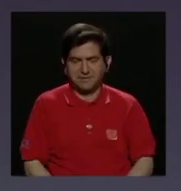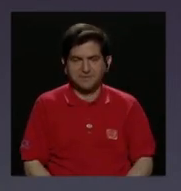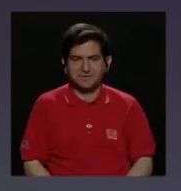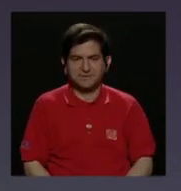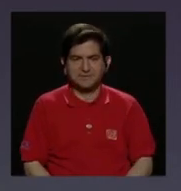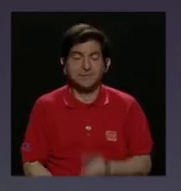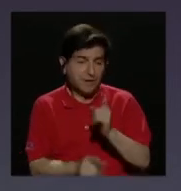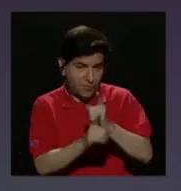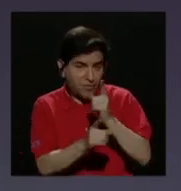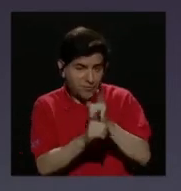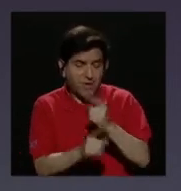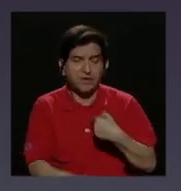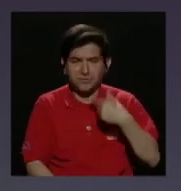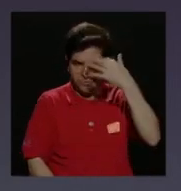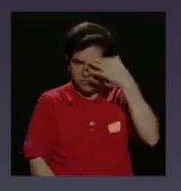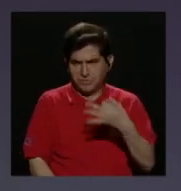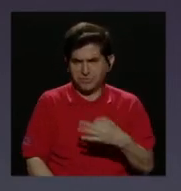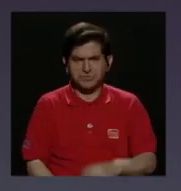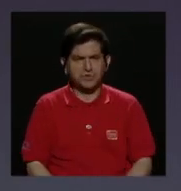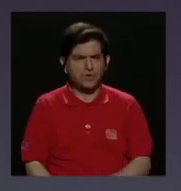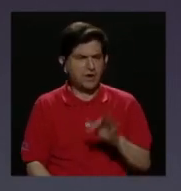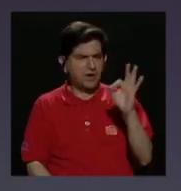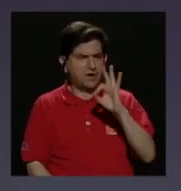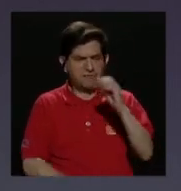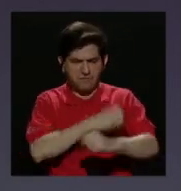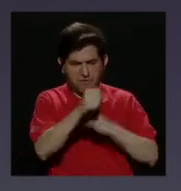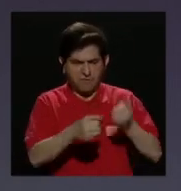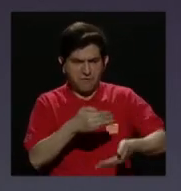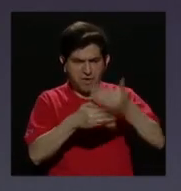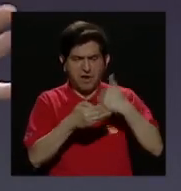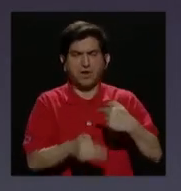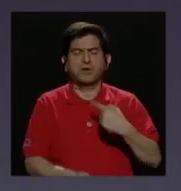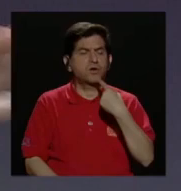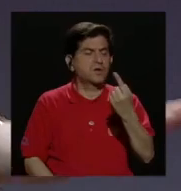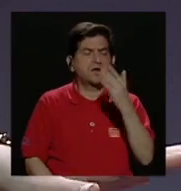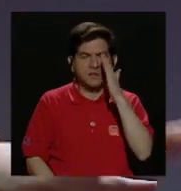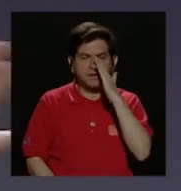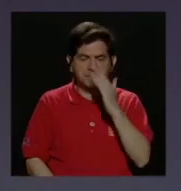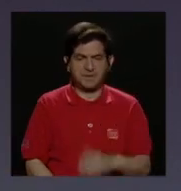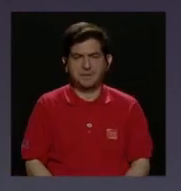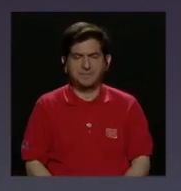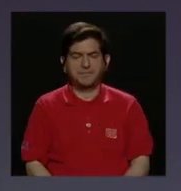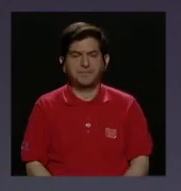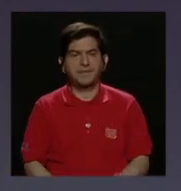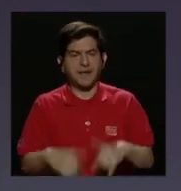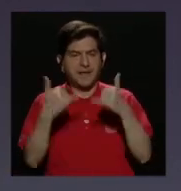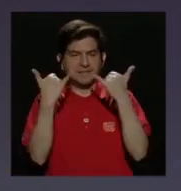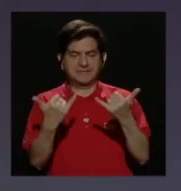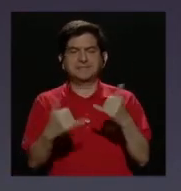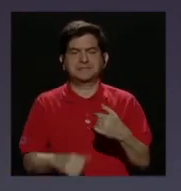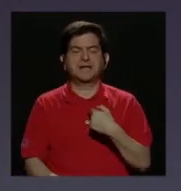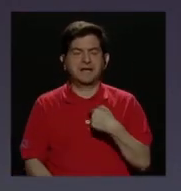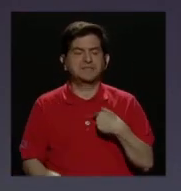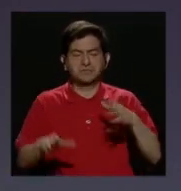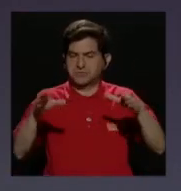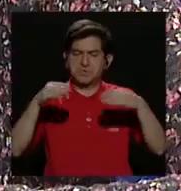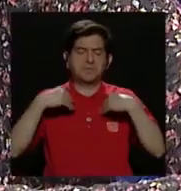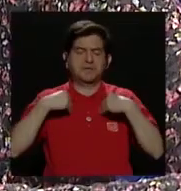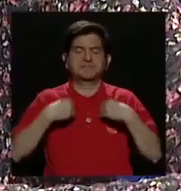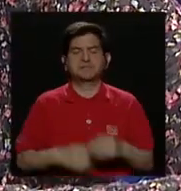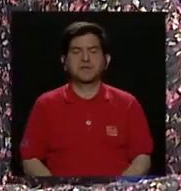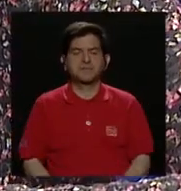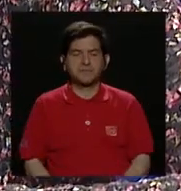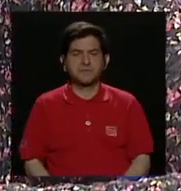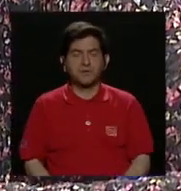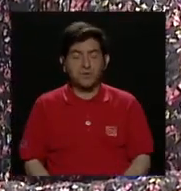Sí, exacto. Entonces sí. Creo que fue en febrero del año pasado que yo le dije a mami, vea, ya me acepto, yo me amo,